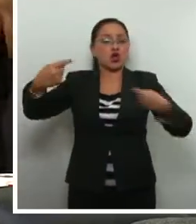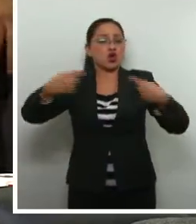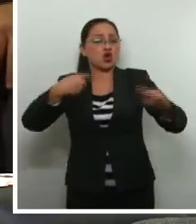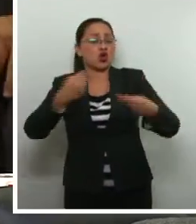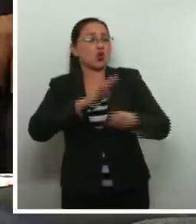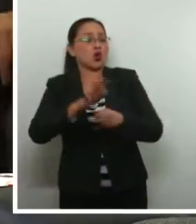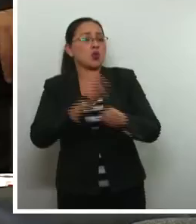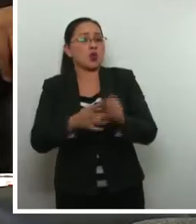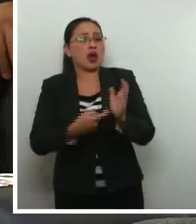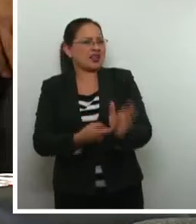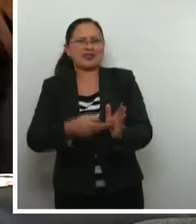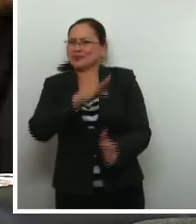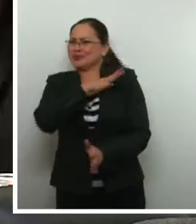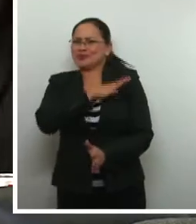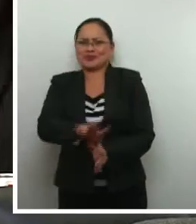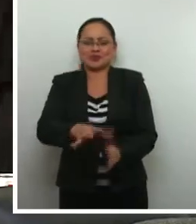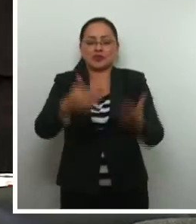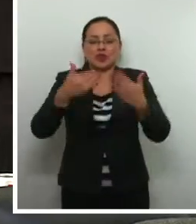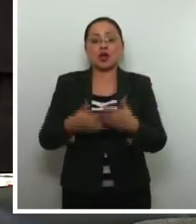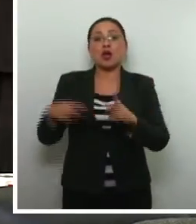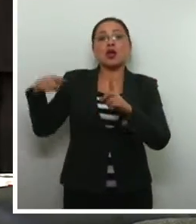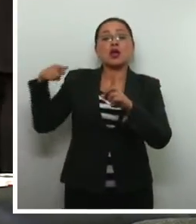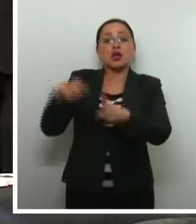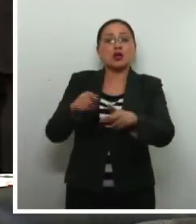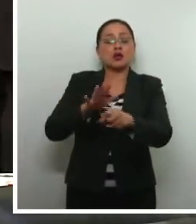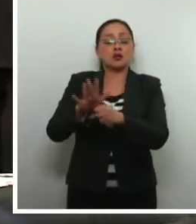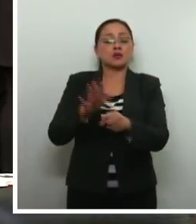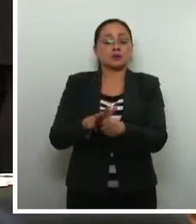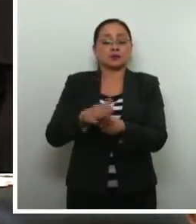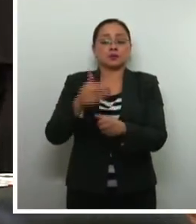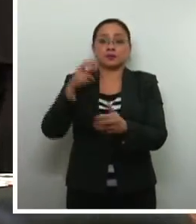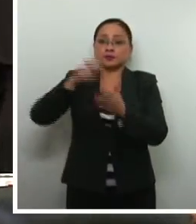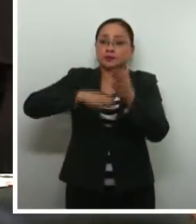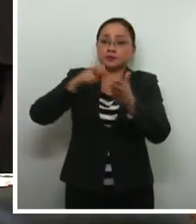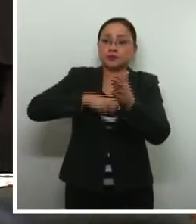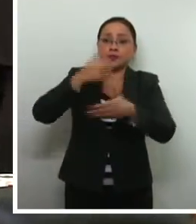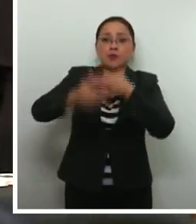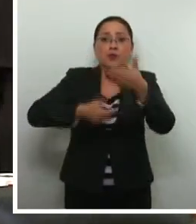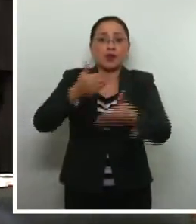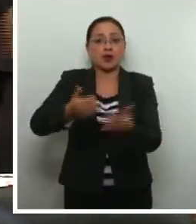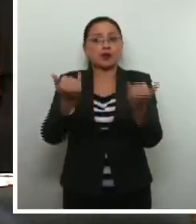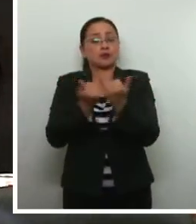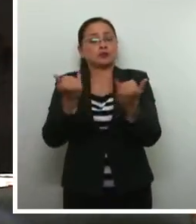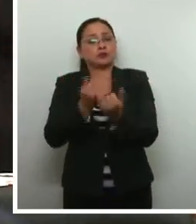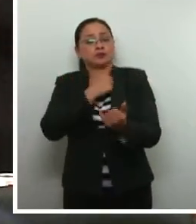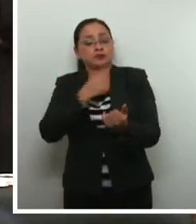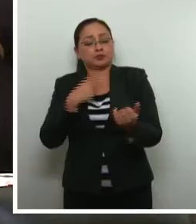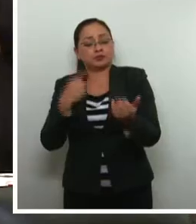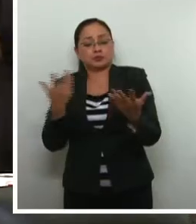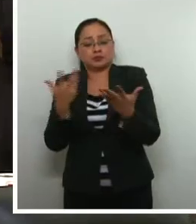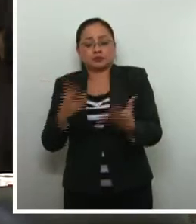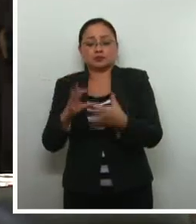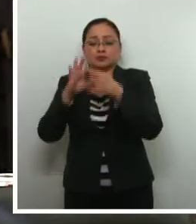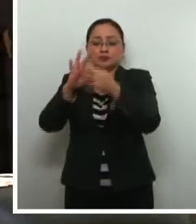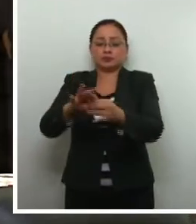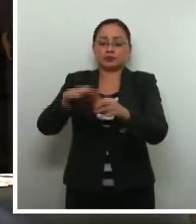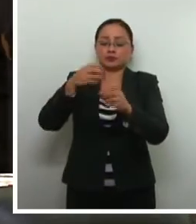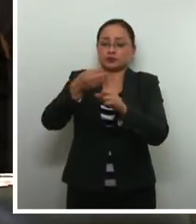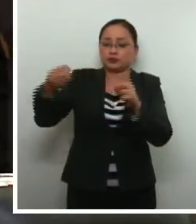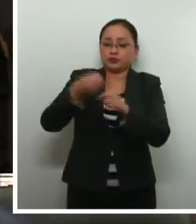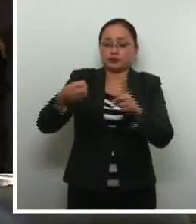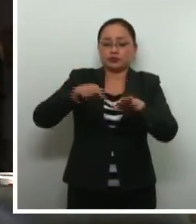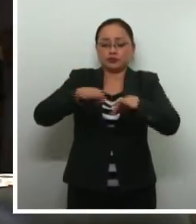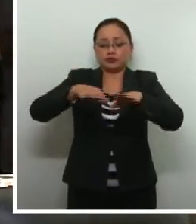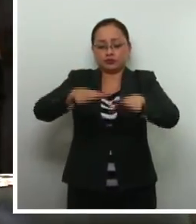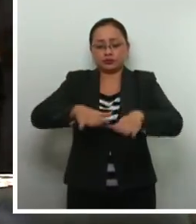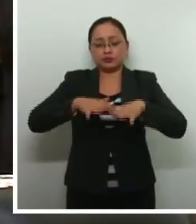rechazamos absolutamente eso. Tiene que ver con corregir un procedimiento y sobre todo generar un precedente que le dé orden al trabajo de esta Asamblea